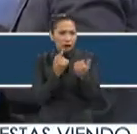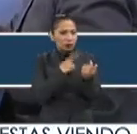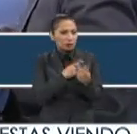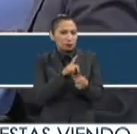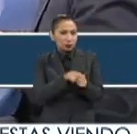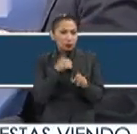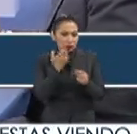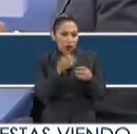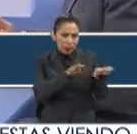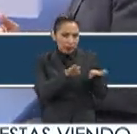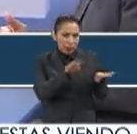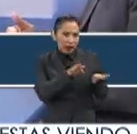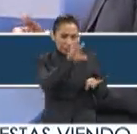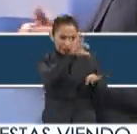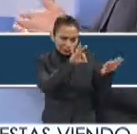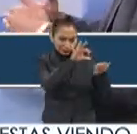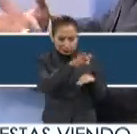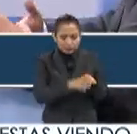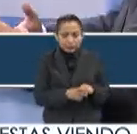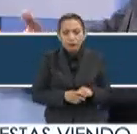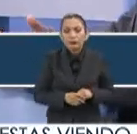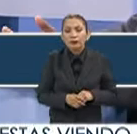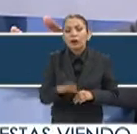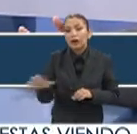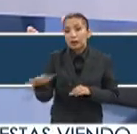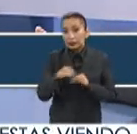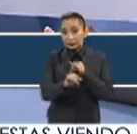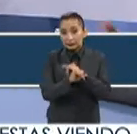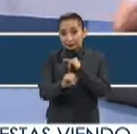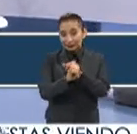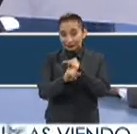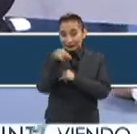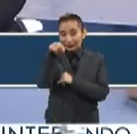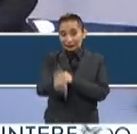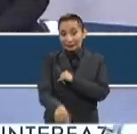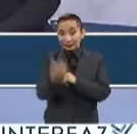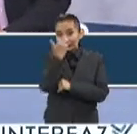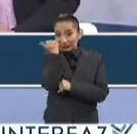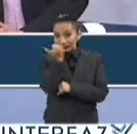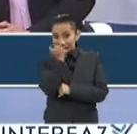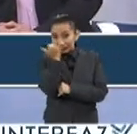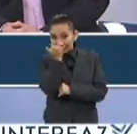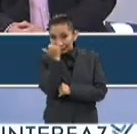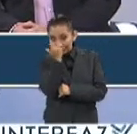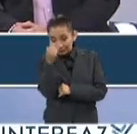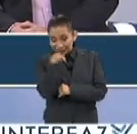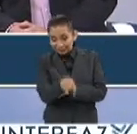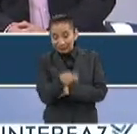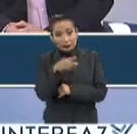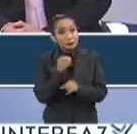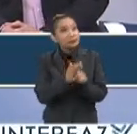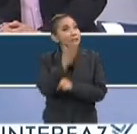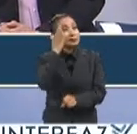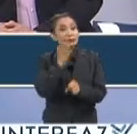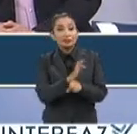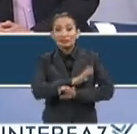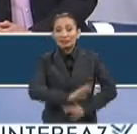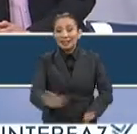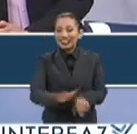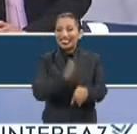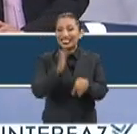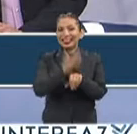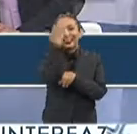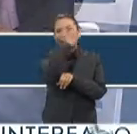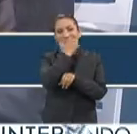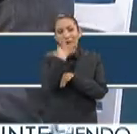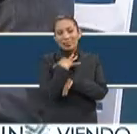para eso estamos trabajando. En la distancia, sobre todo, no basta el aprobar el examen